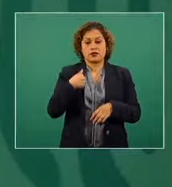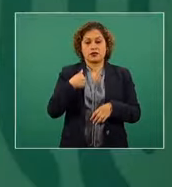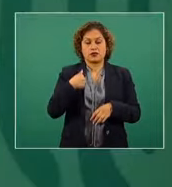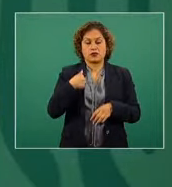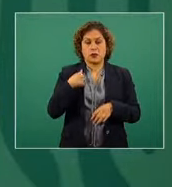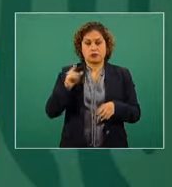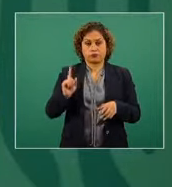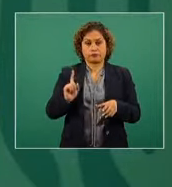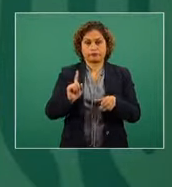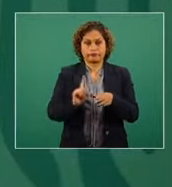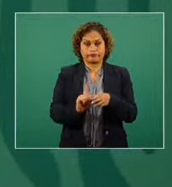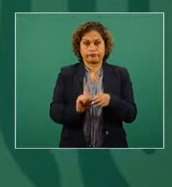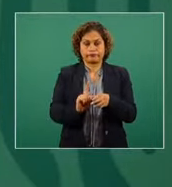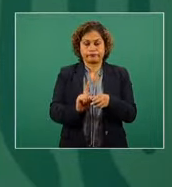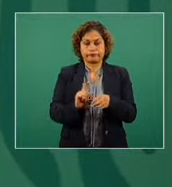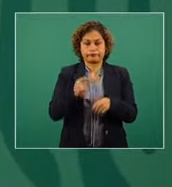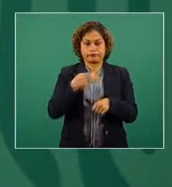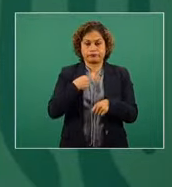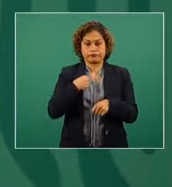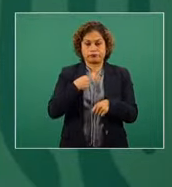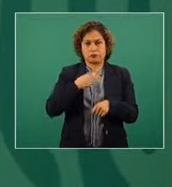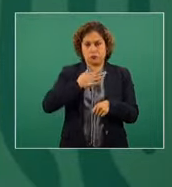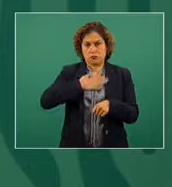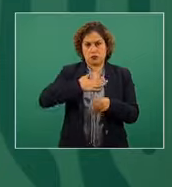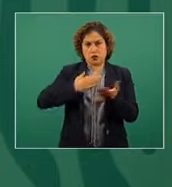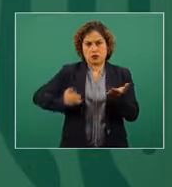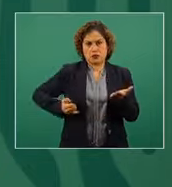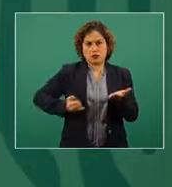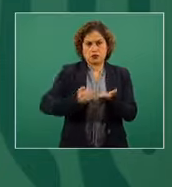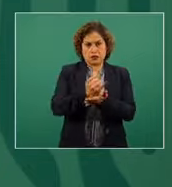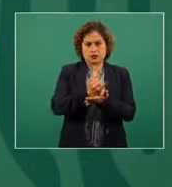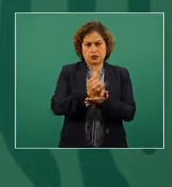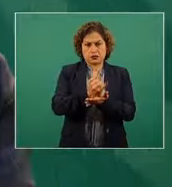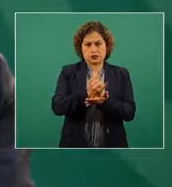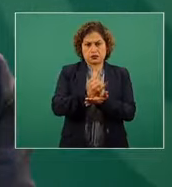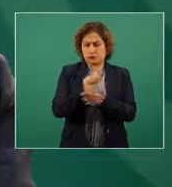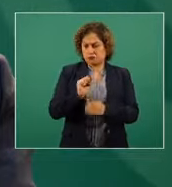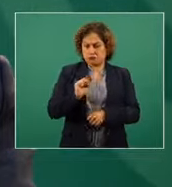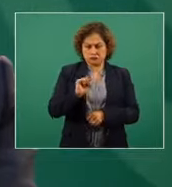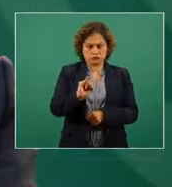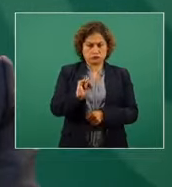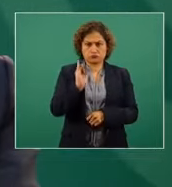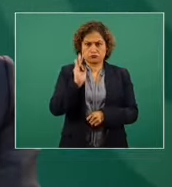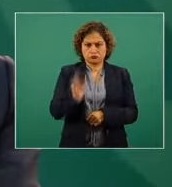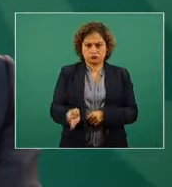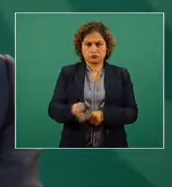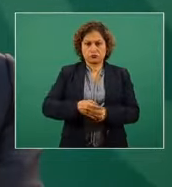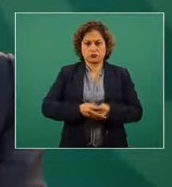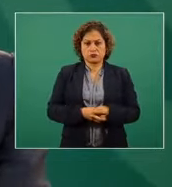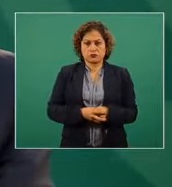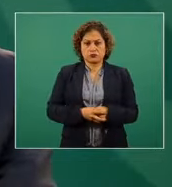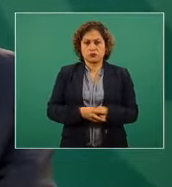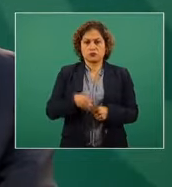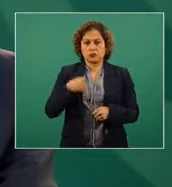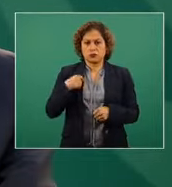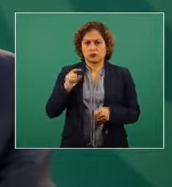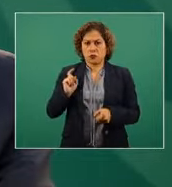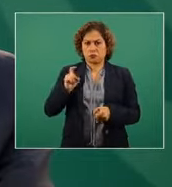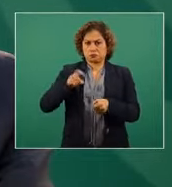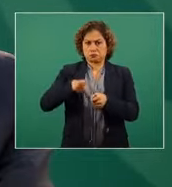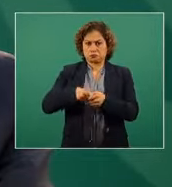también en ejercicio de mi libertad, ¿sí?, que me sometía al